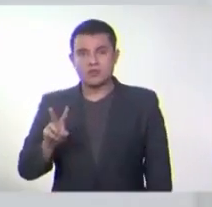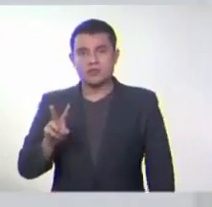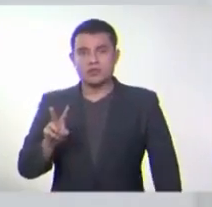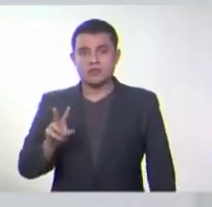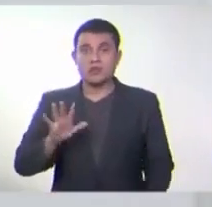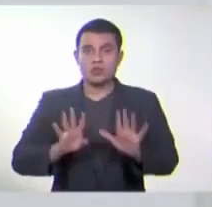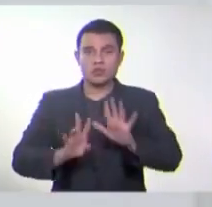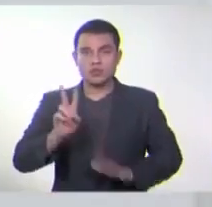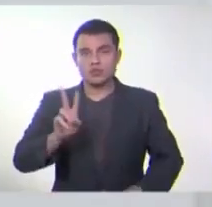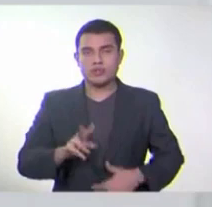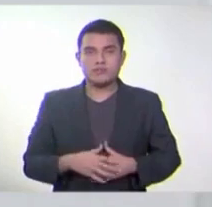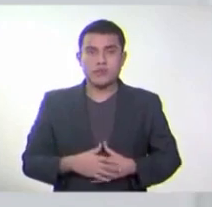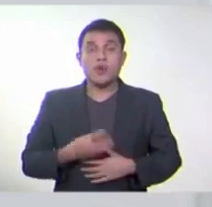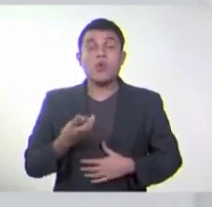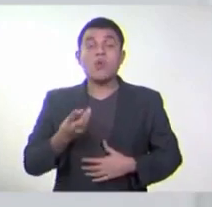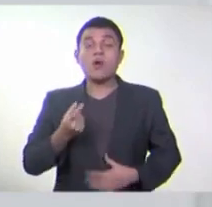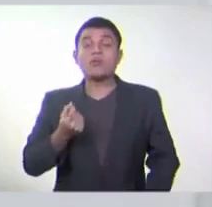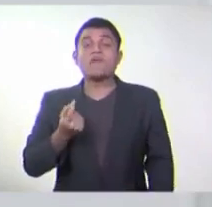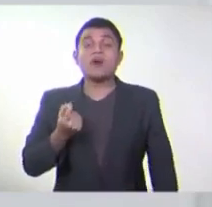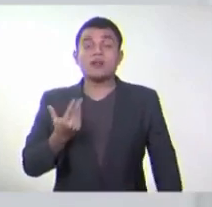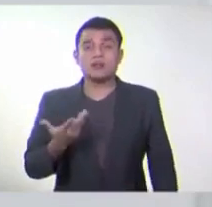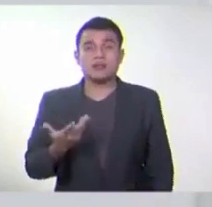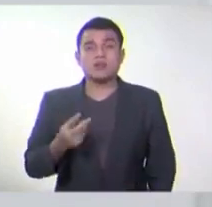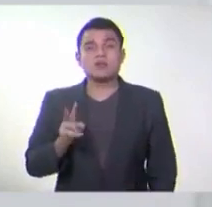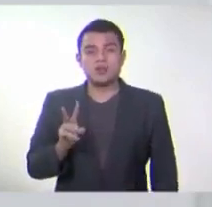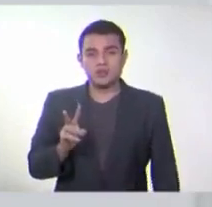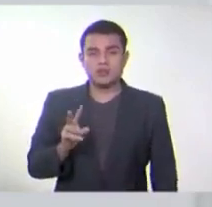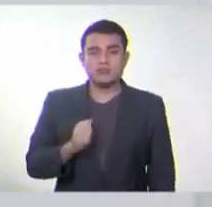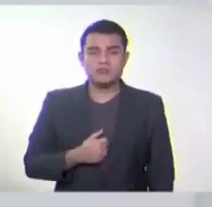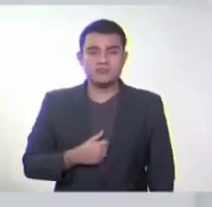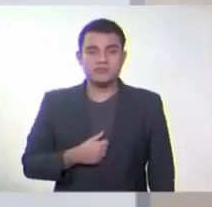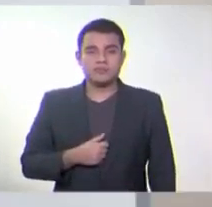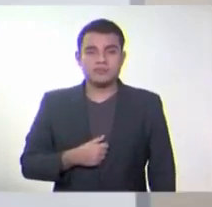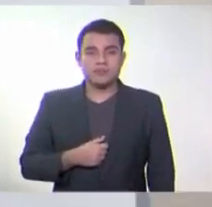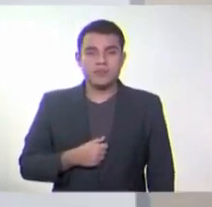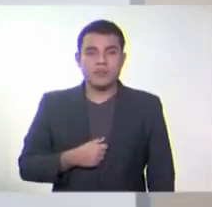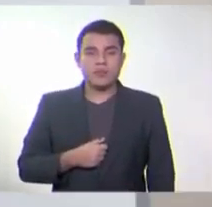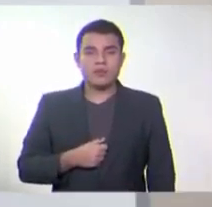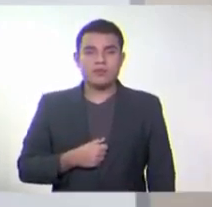12. ¿Cuántos faltarían? 2.